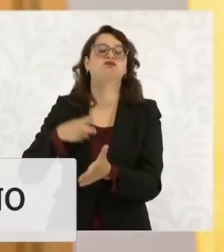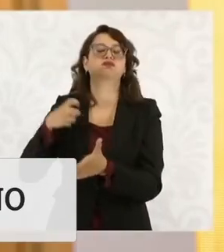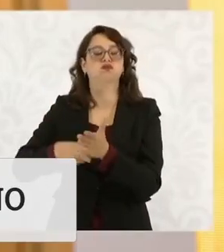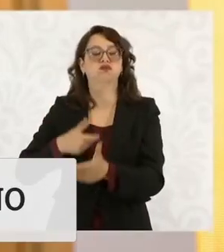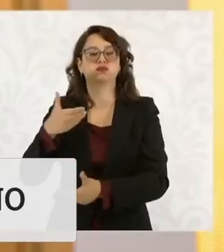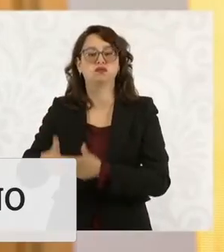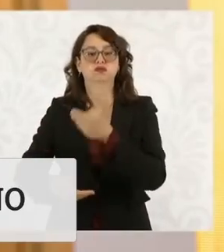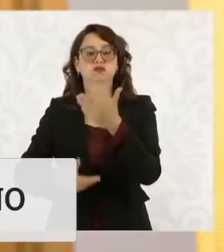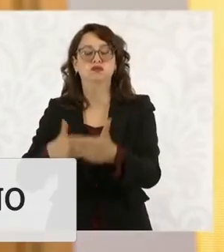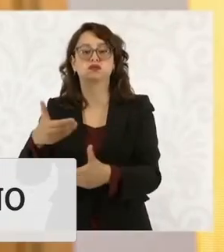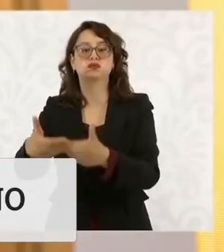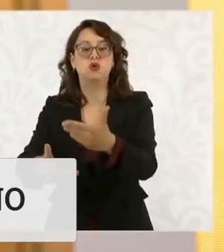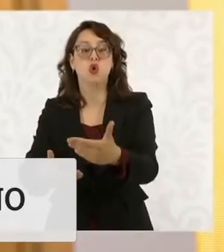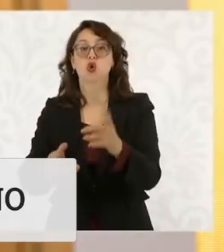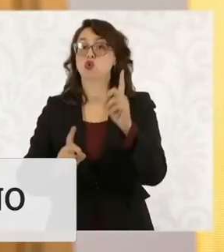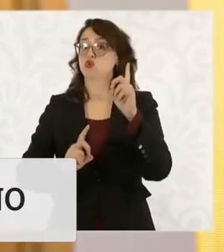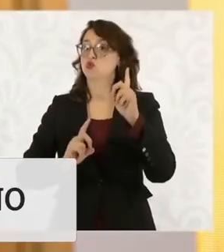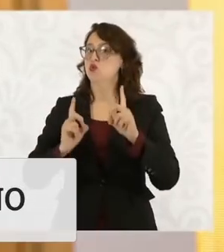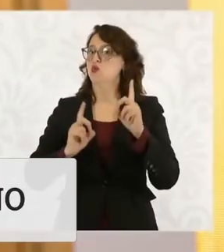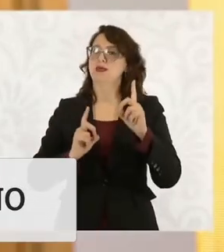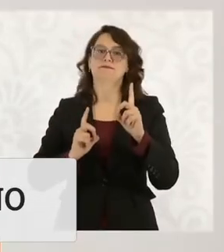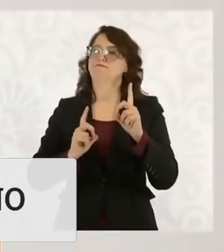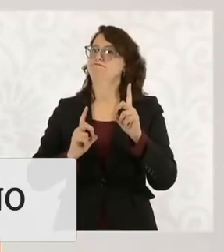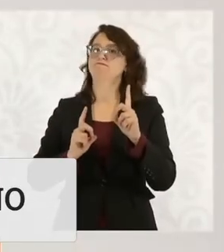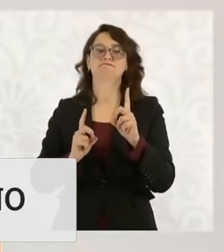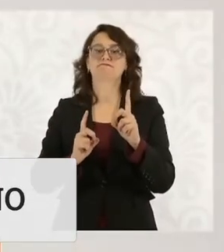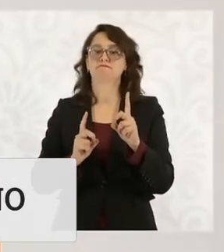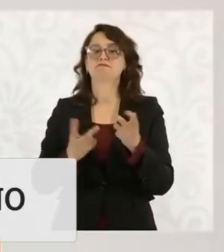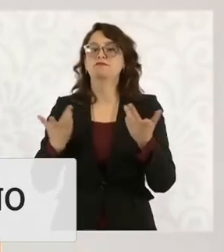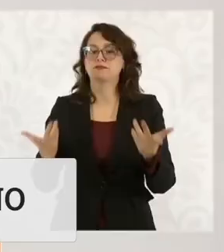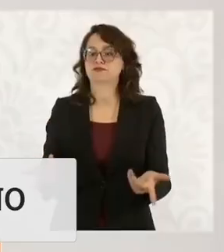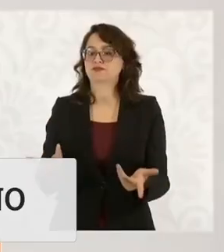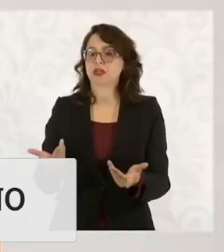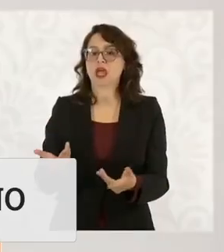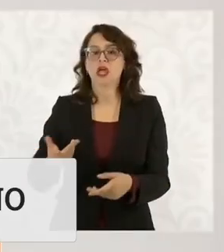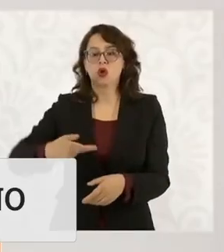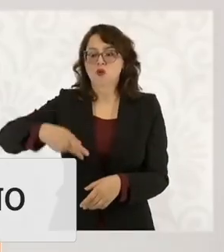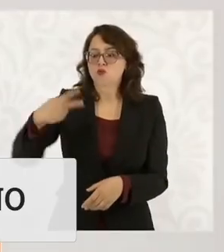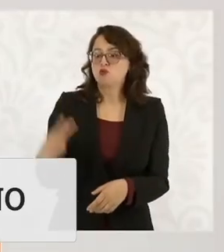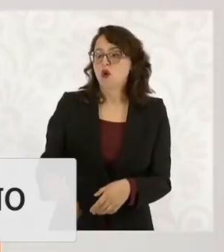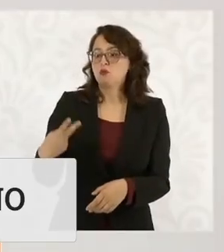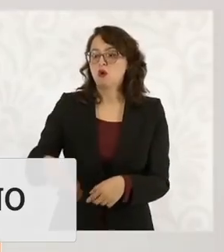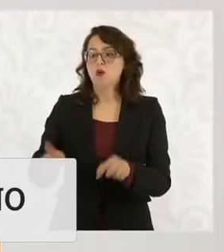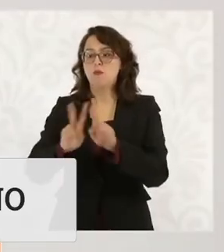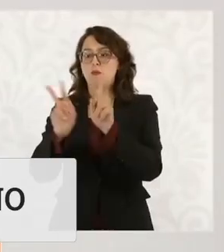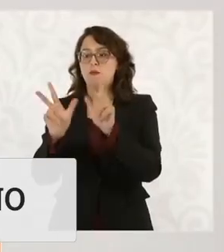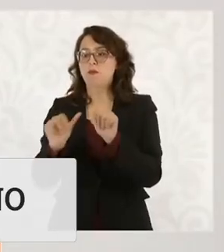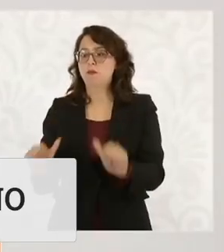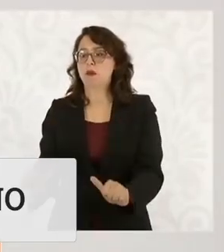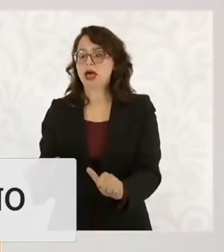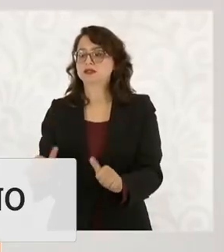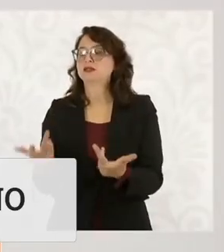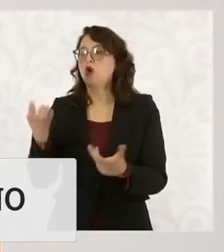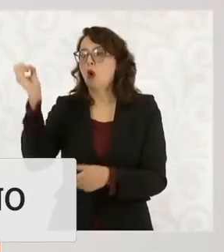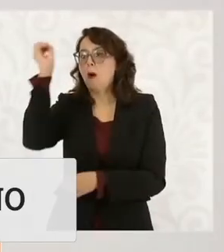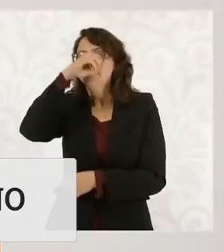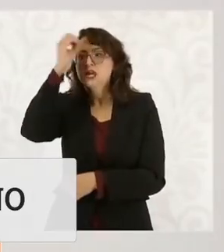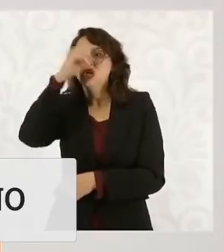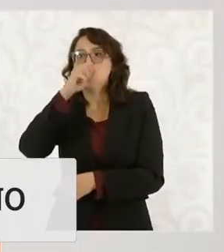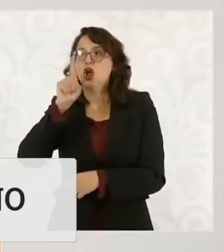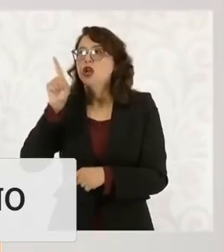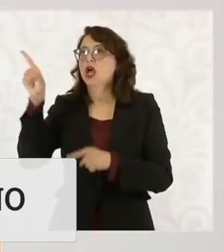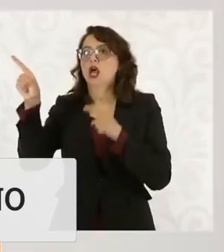no haya ninguna duda, la política de construcción de la paz se decide soberanamente en México. Nadie influye en